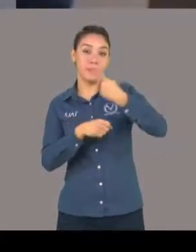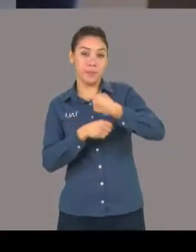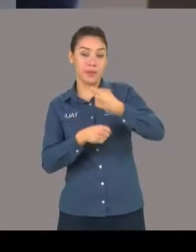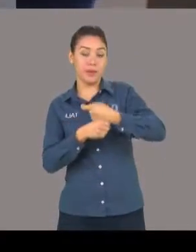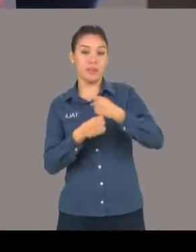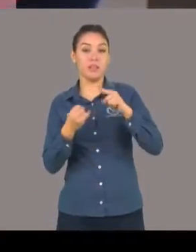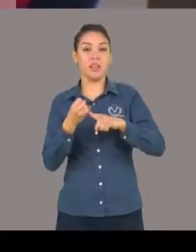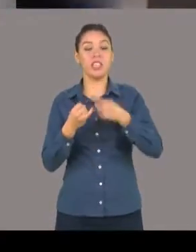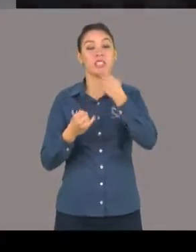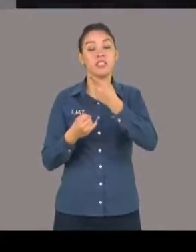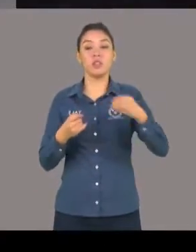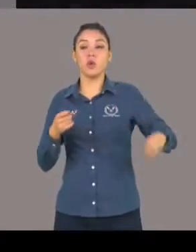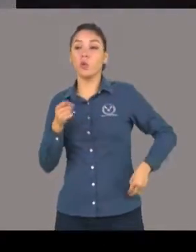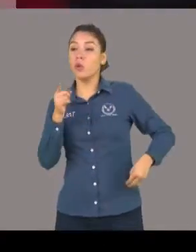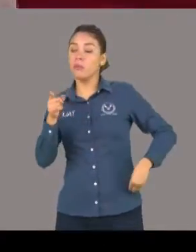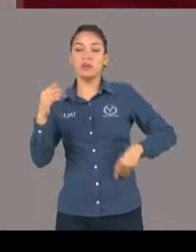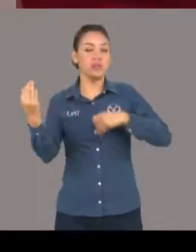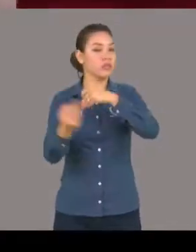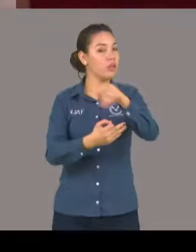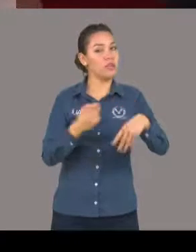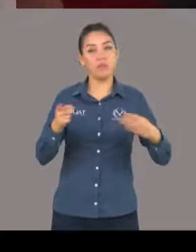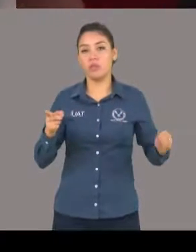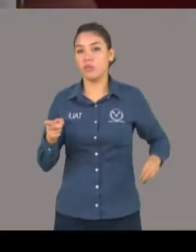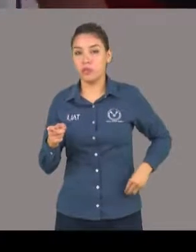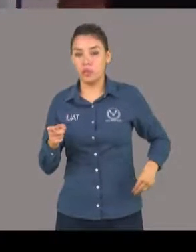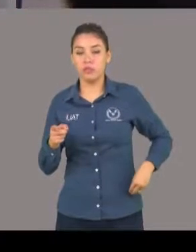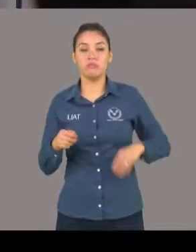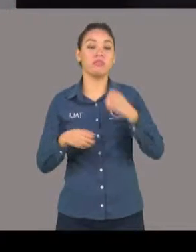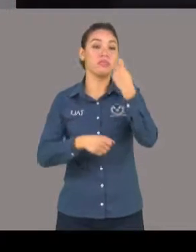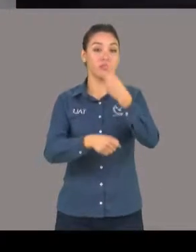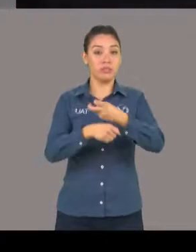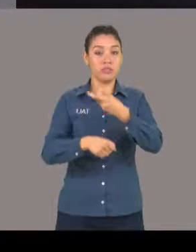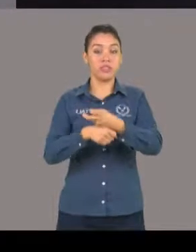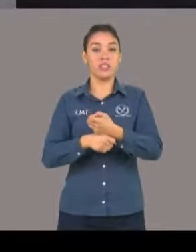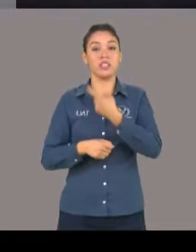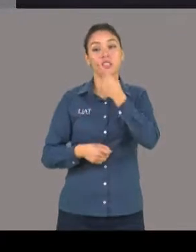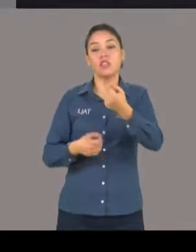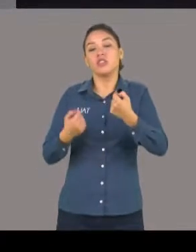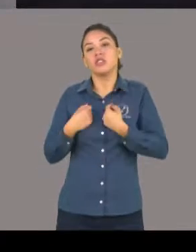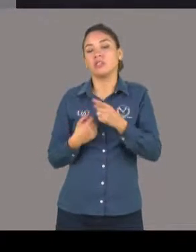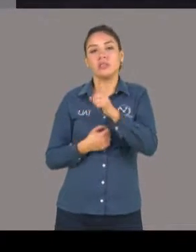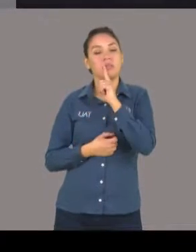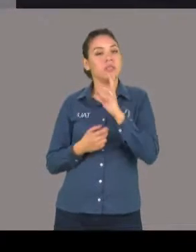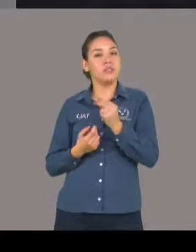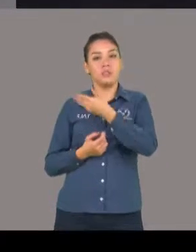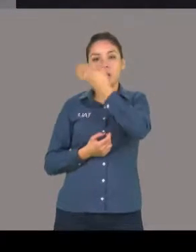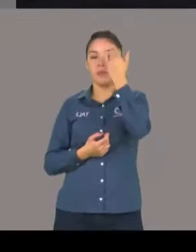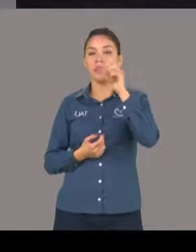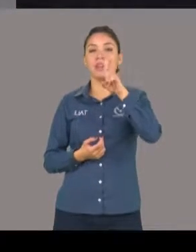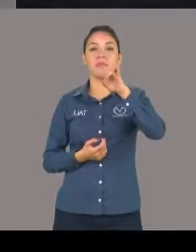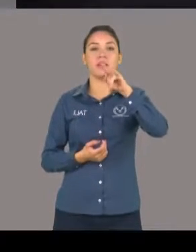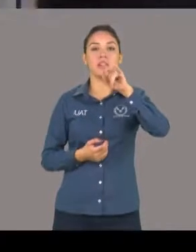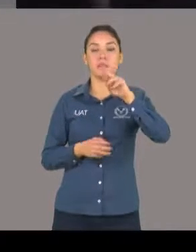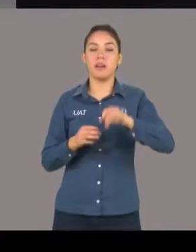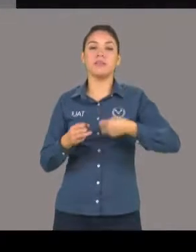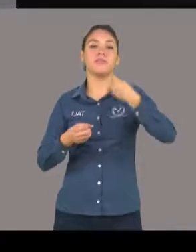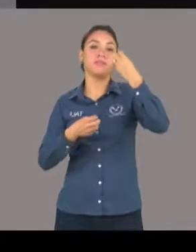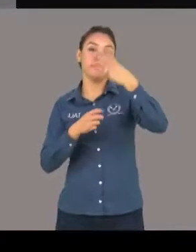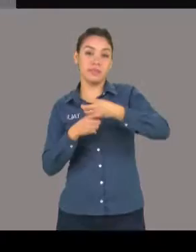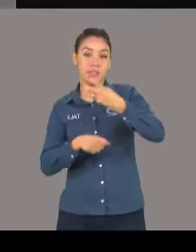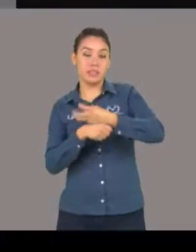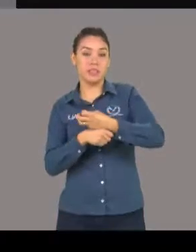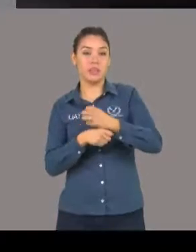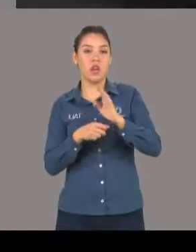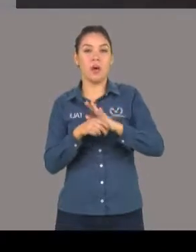1. Culpa a la mujer de la situación. 2. Ellos son las víctimas. 3.